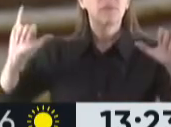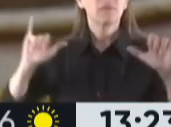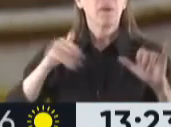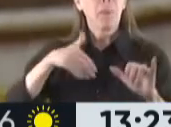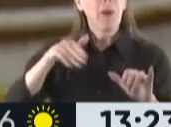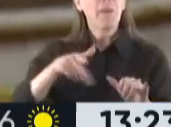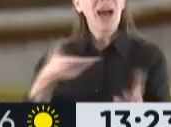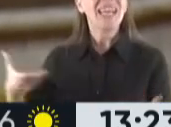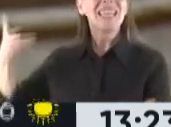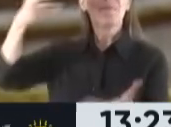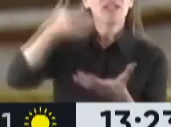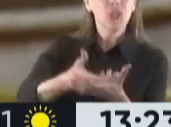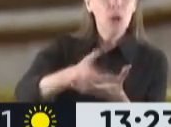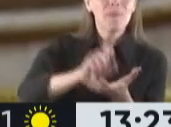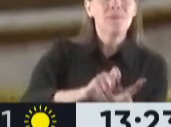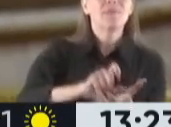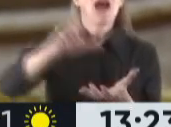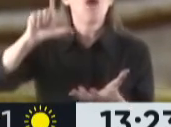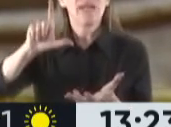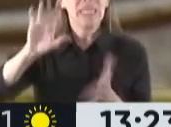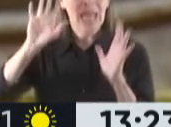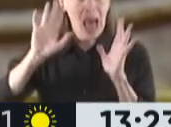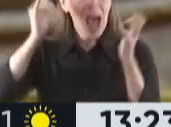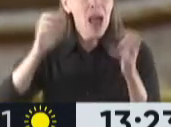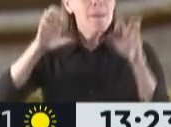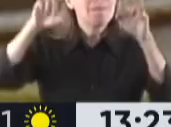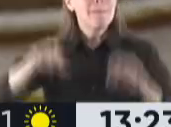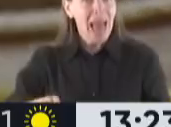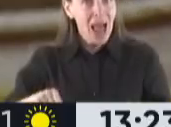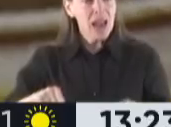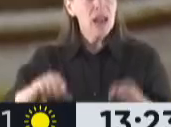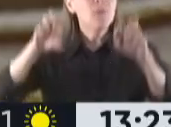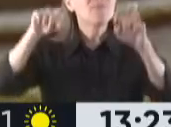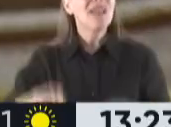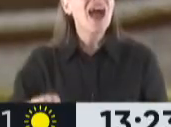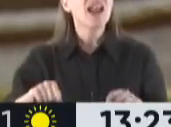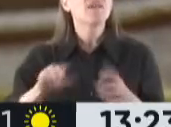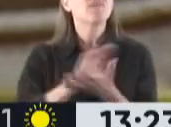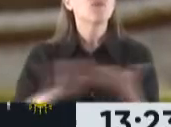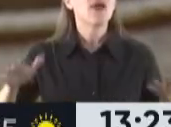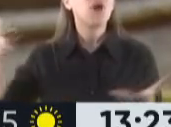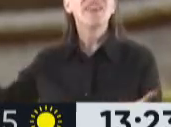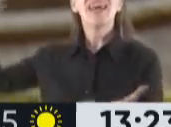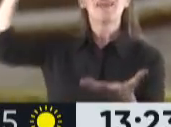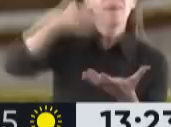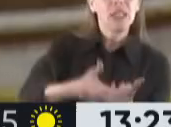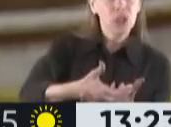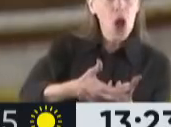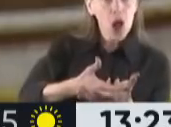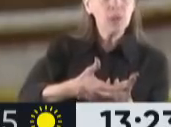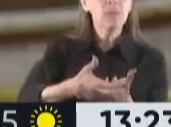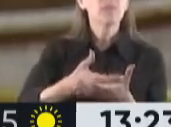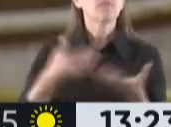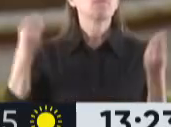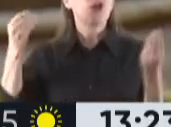incluso nuestra inversión. Para eso tenemos una estrategia, la estrategia Global Gateway, es un plan de inversión en infraestructuras en el